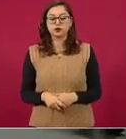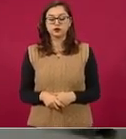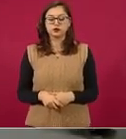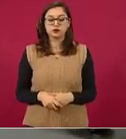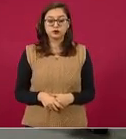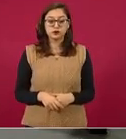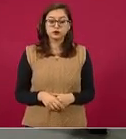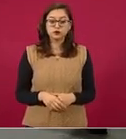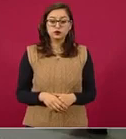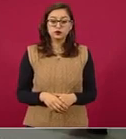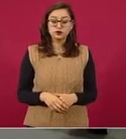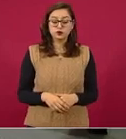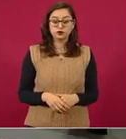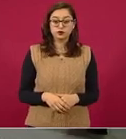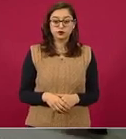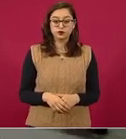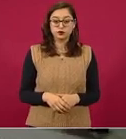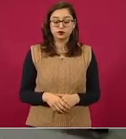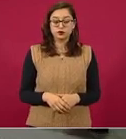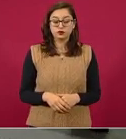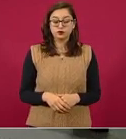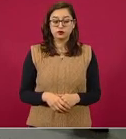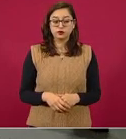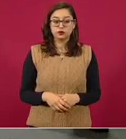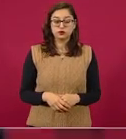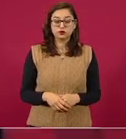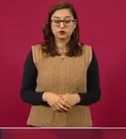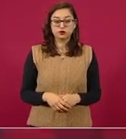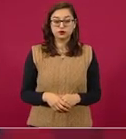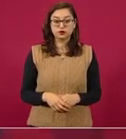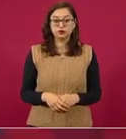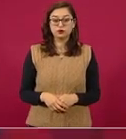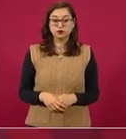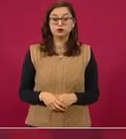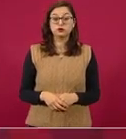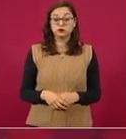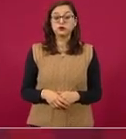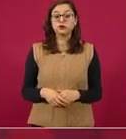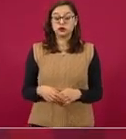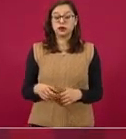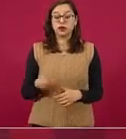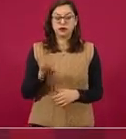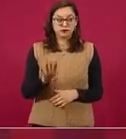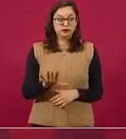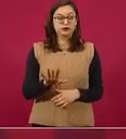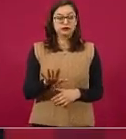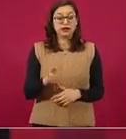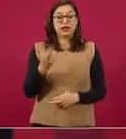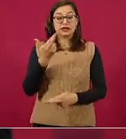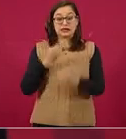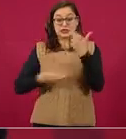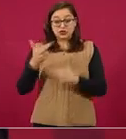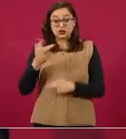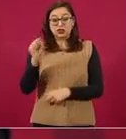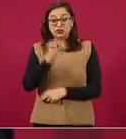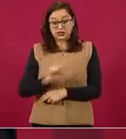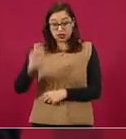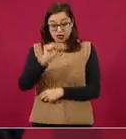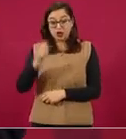¿Mande? Es probable, no, sí, regreso el sábado por la noche, porque el